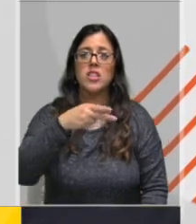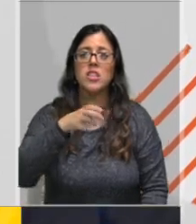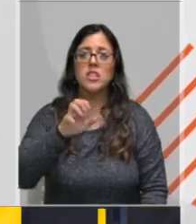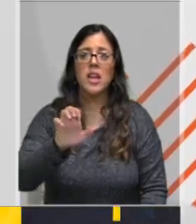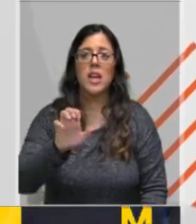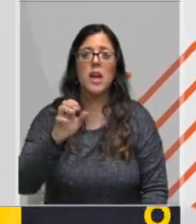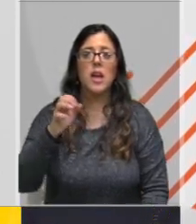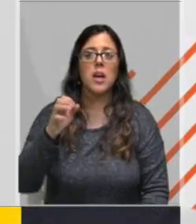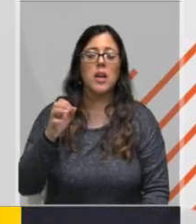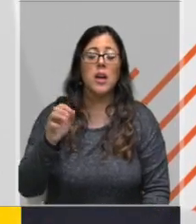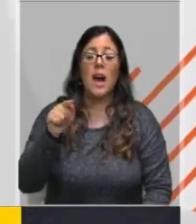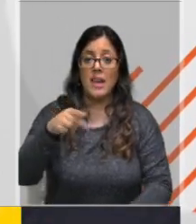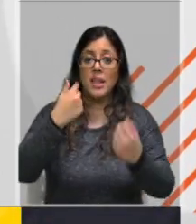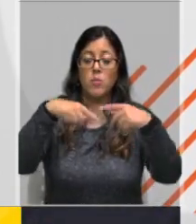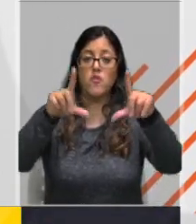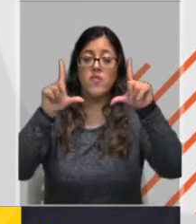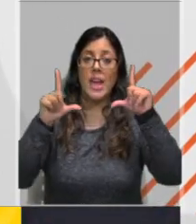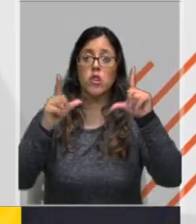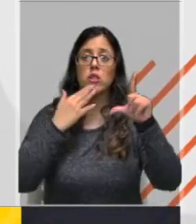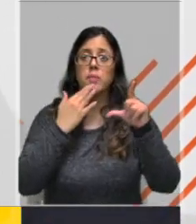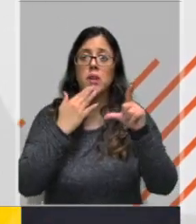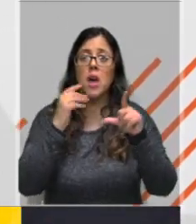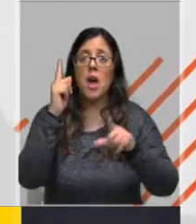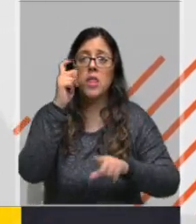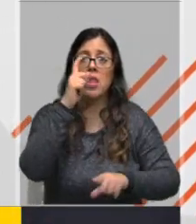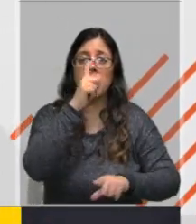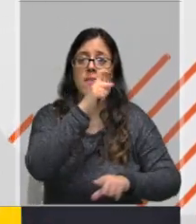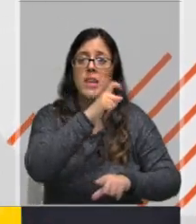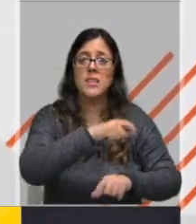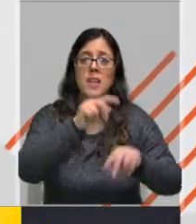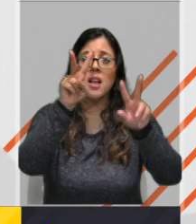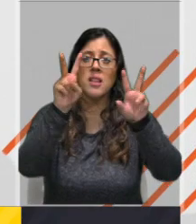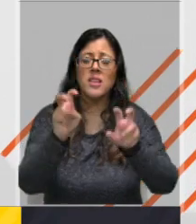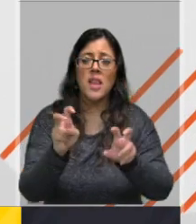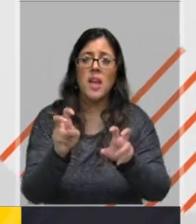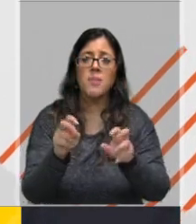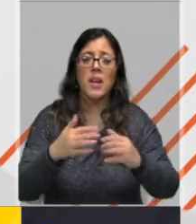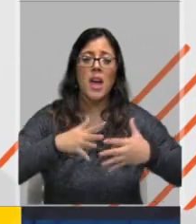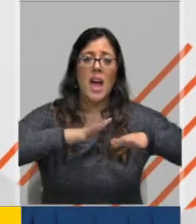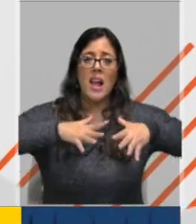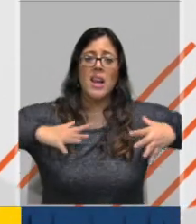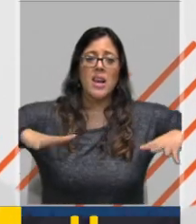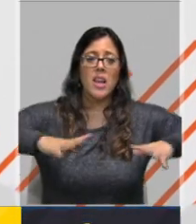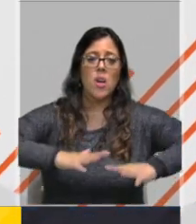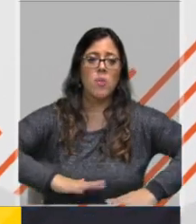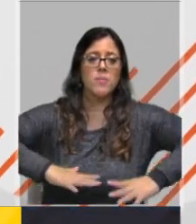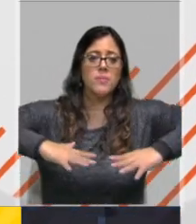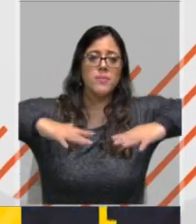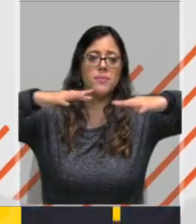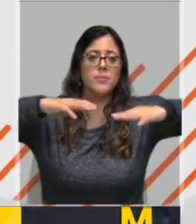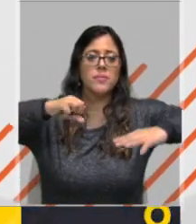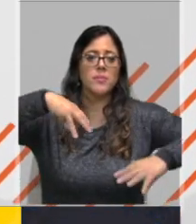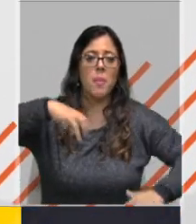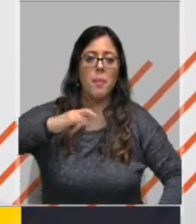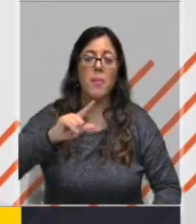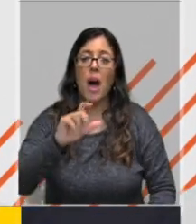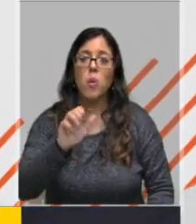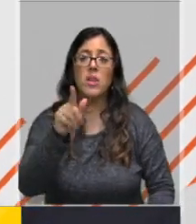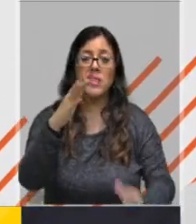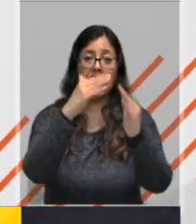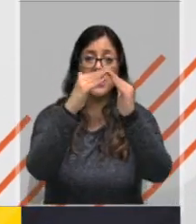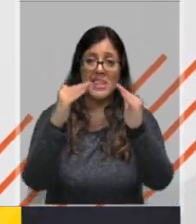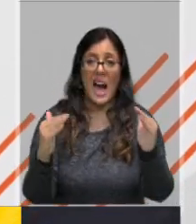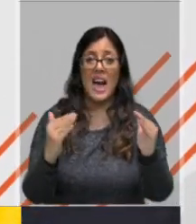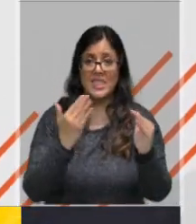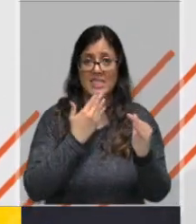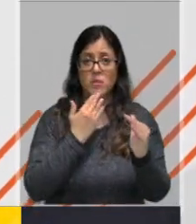Bueno, ahí estábamos viendo las imágenes, además dramáticas, de todo lo que ha significado, por supuesto, la crecida del río Maule, esta casa afectada también,